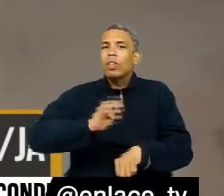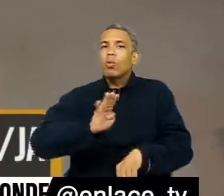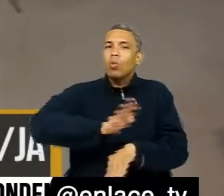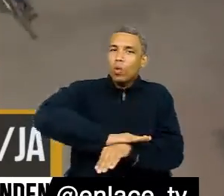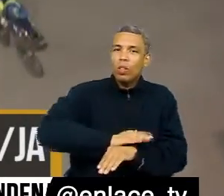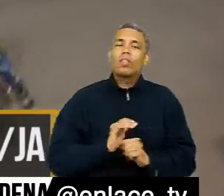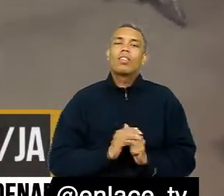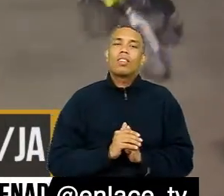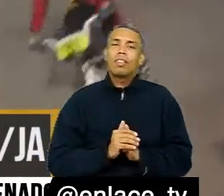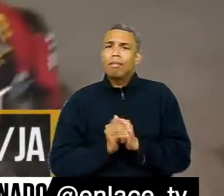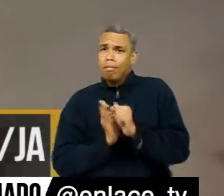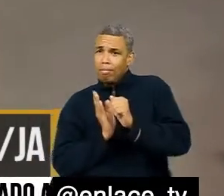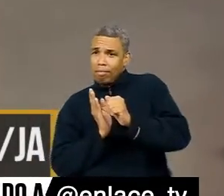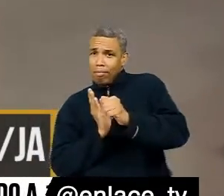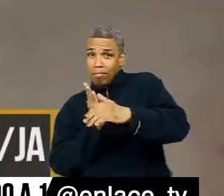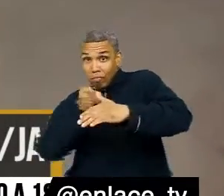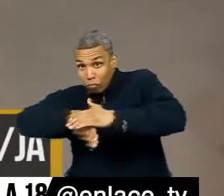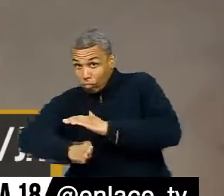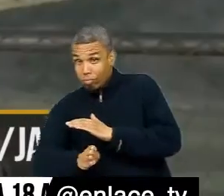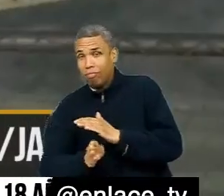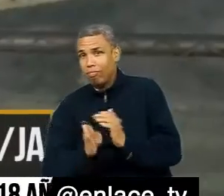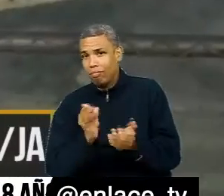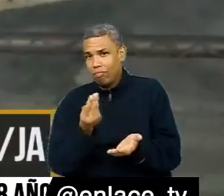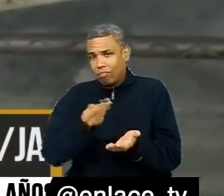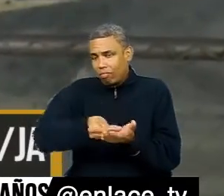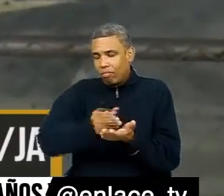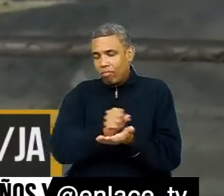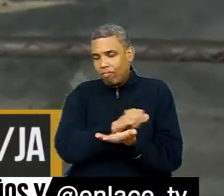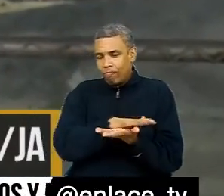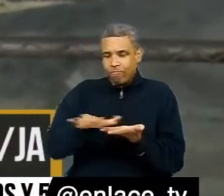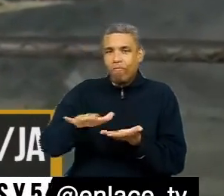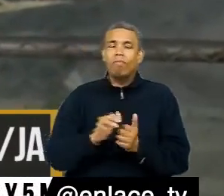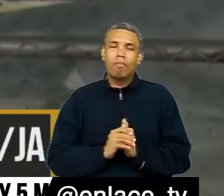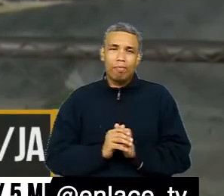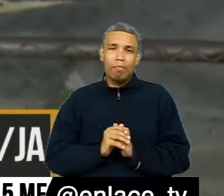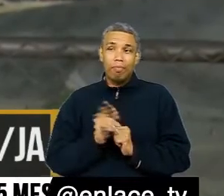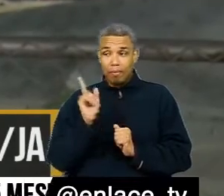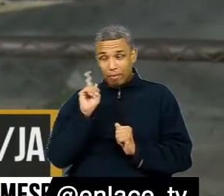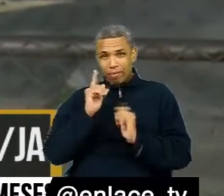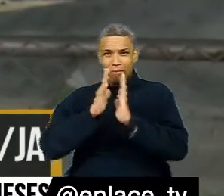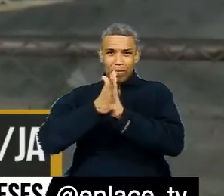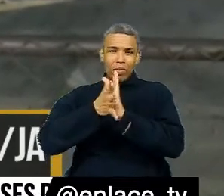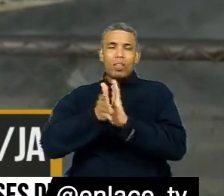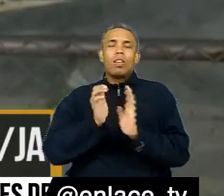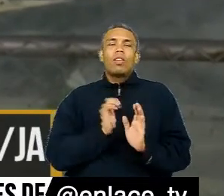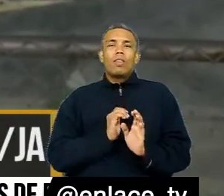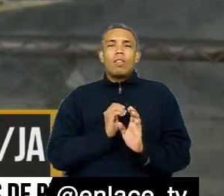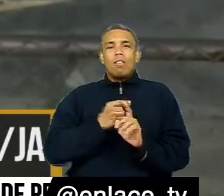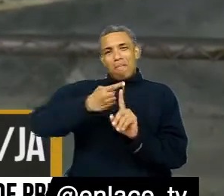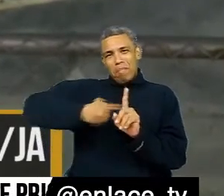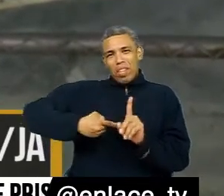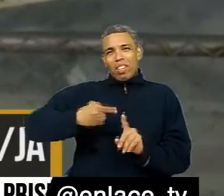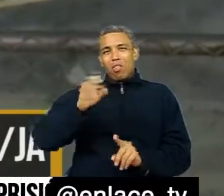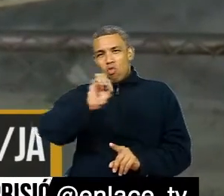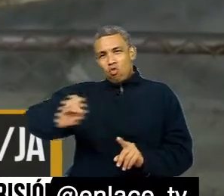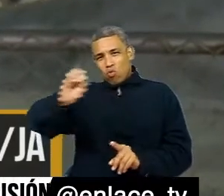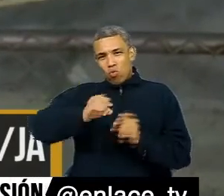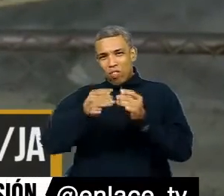tarde. La entrada es gratis al escenario deportivo. Y el próximo 15 de octubre el comité municipal de